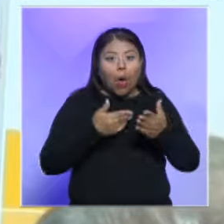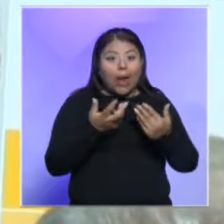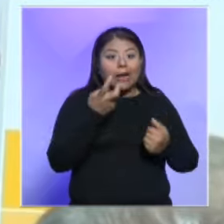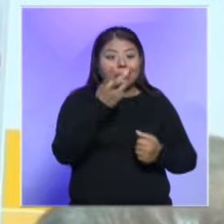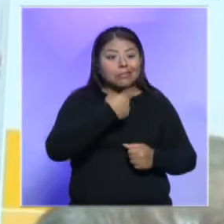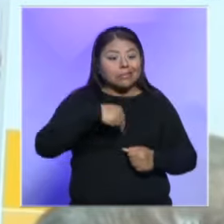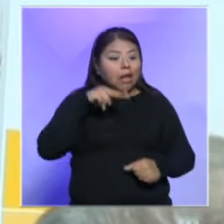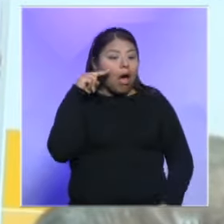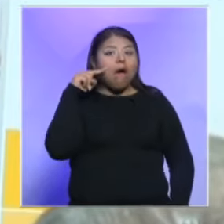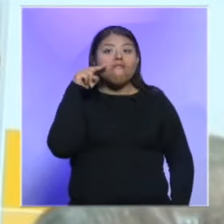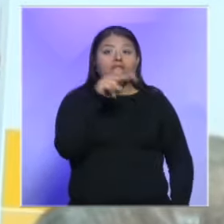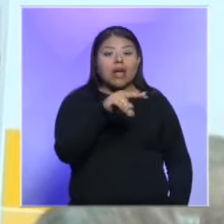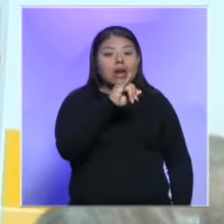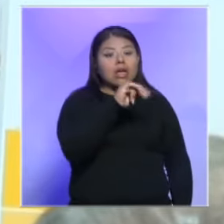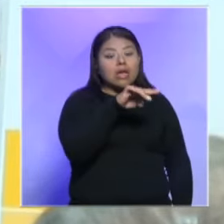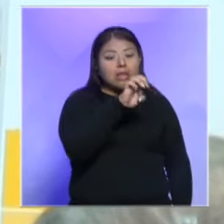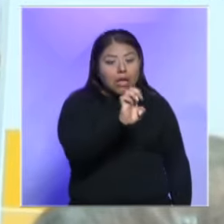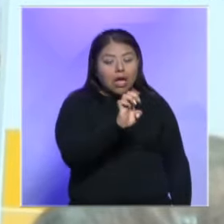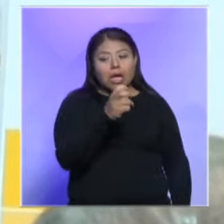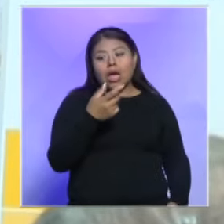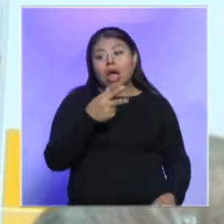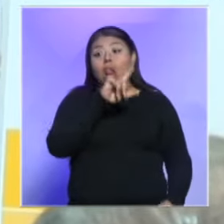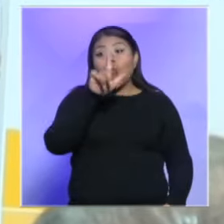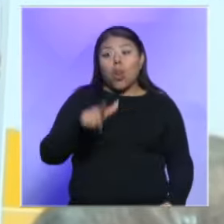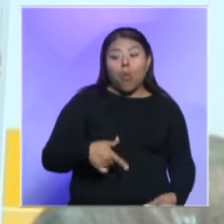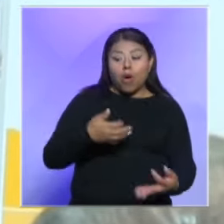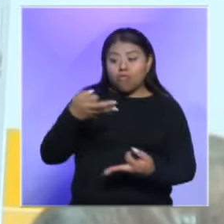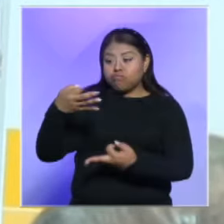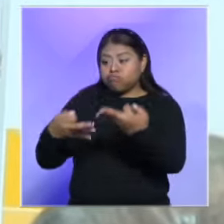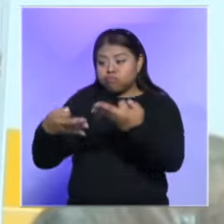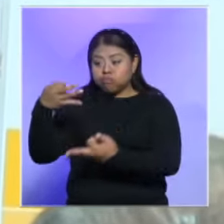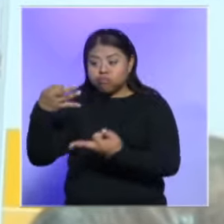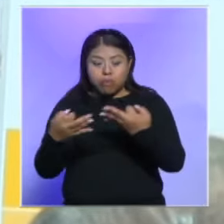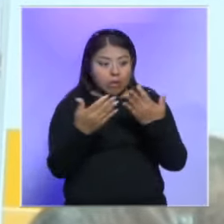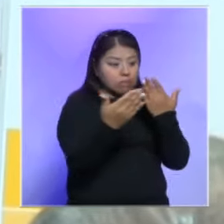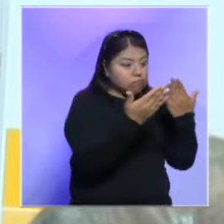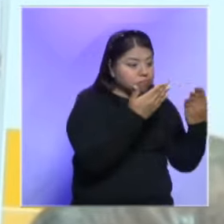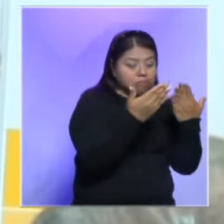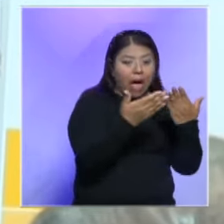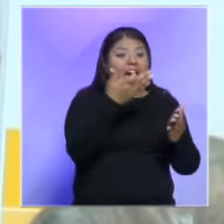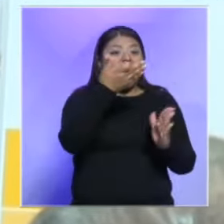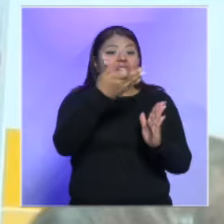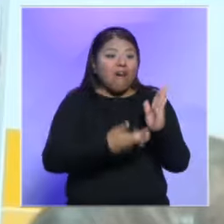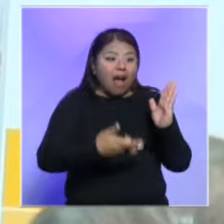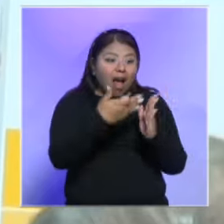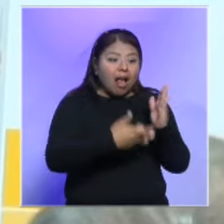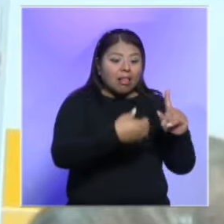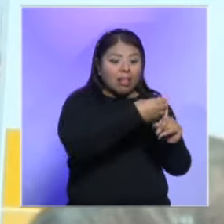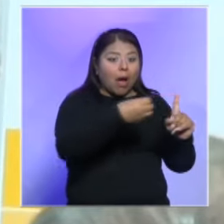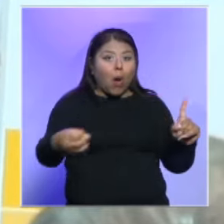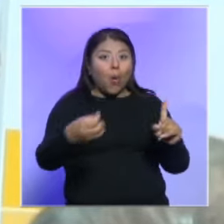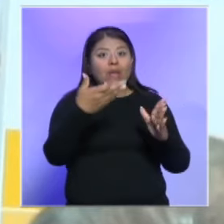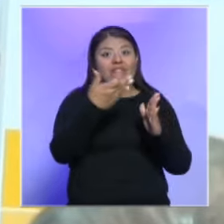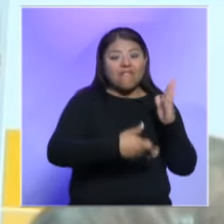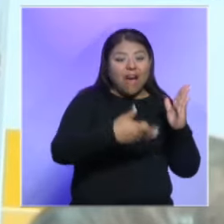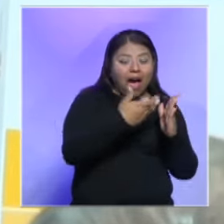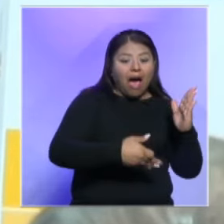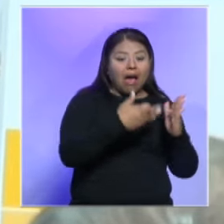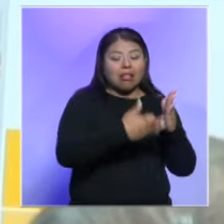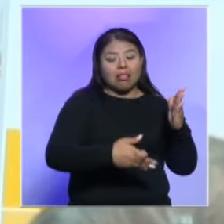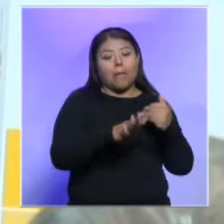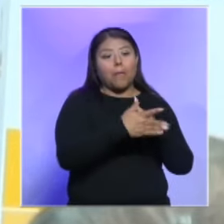el INE y luego va a dar al tribunal, hay muchas cuestiones que no están reguladas, están en la Constitución, son derechos ciudadanos y como